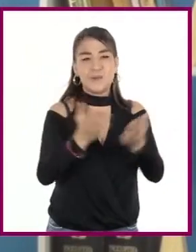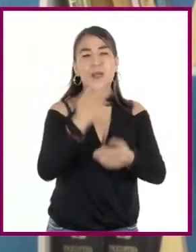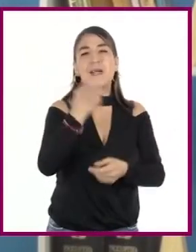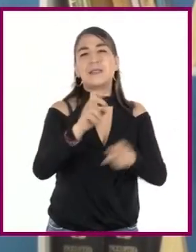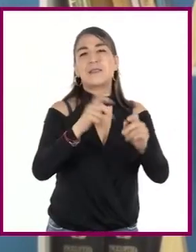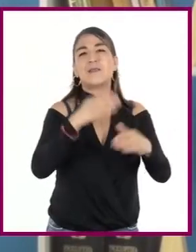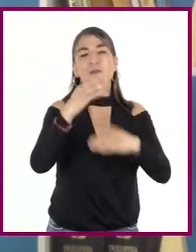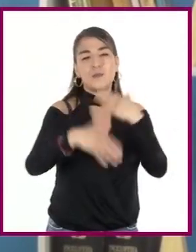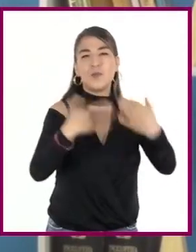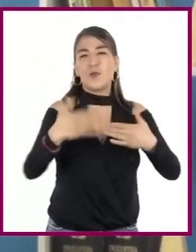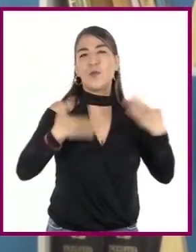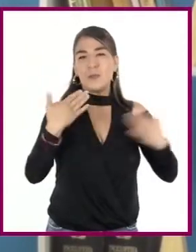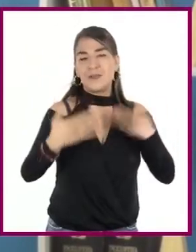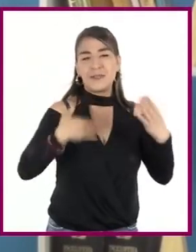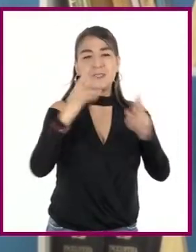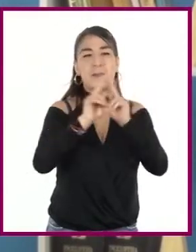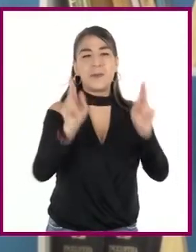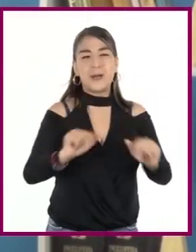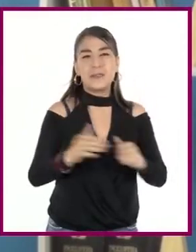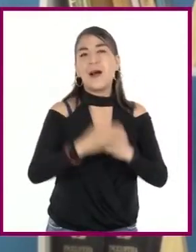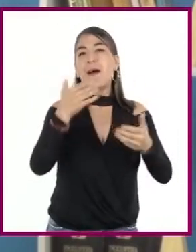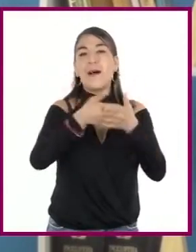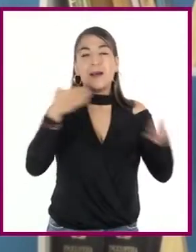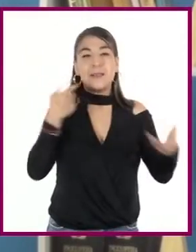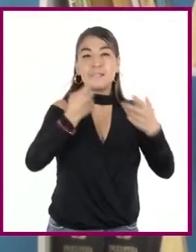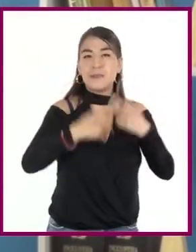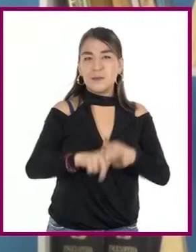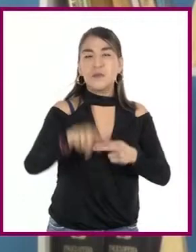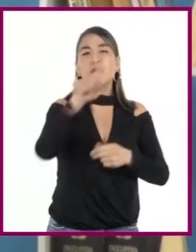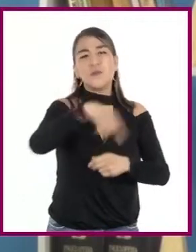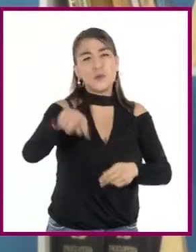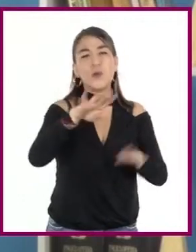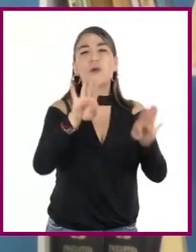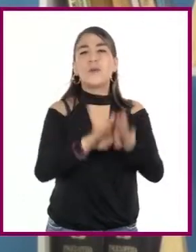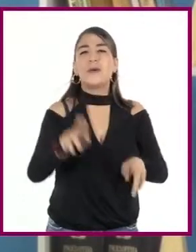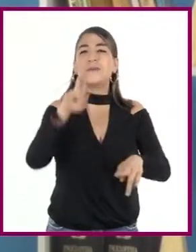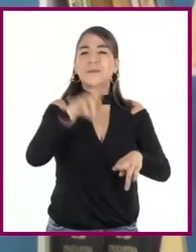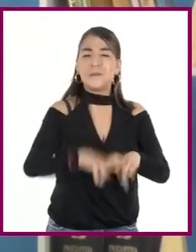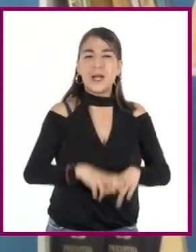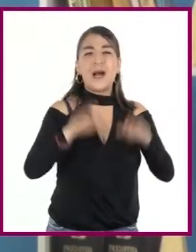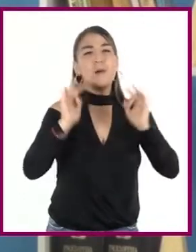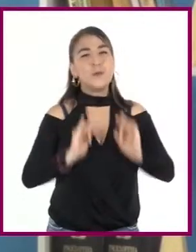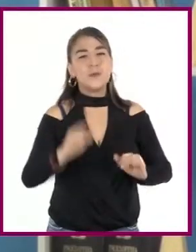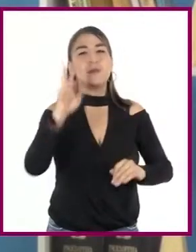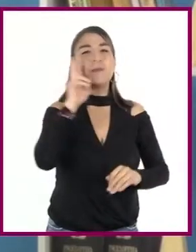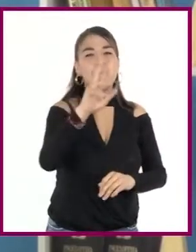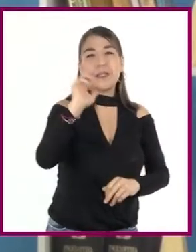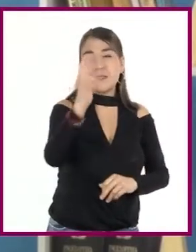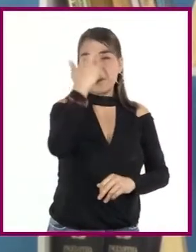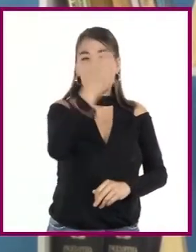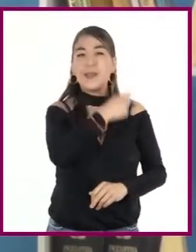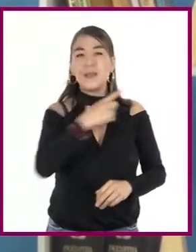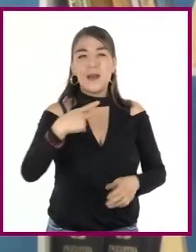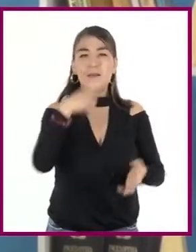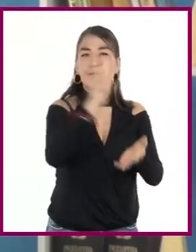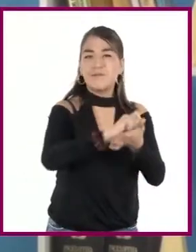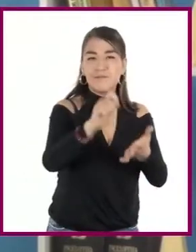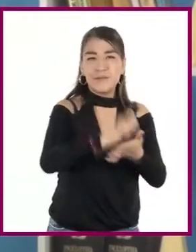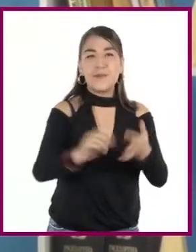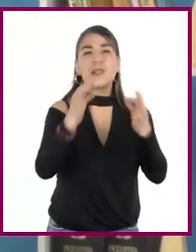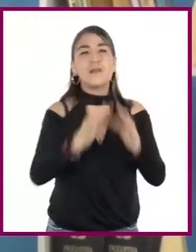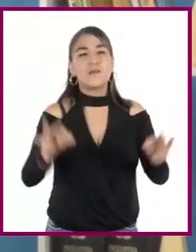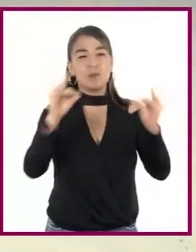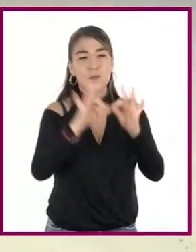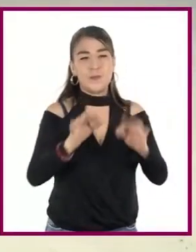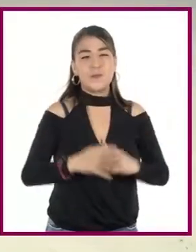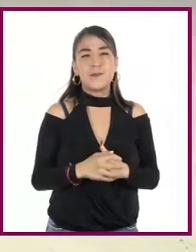pacífica. Antes de dar inicio, pónganse cómodas y cómodos. Recuerden tomar las notas que consideren